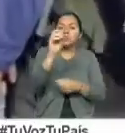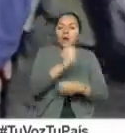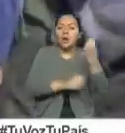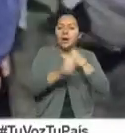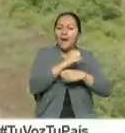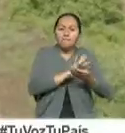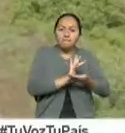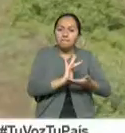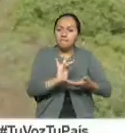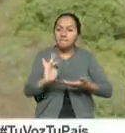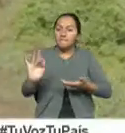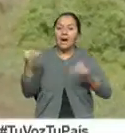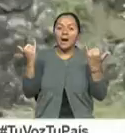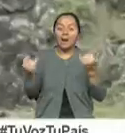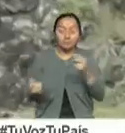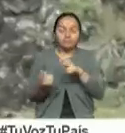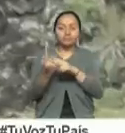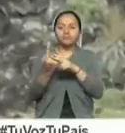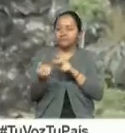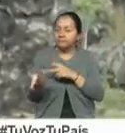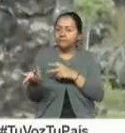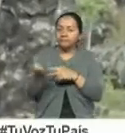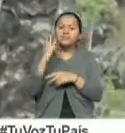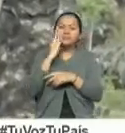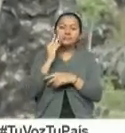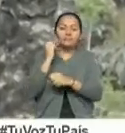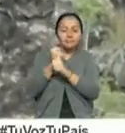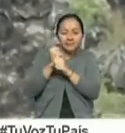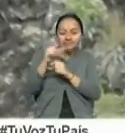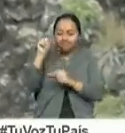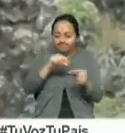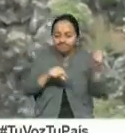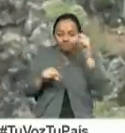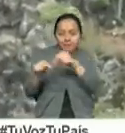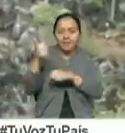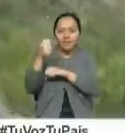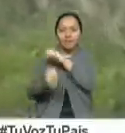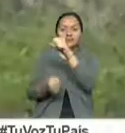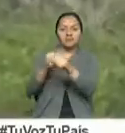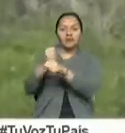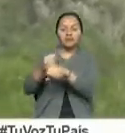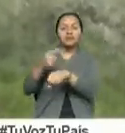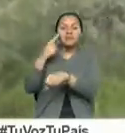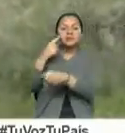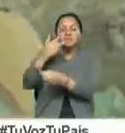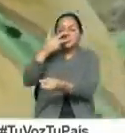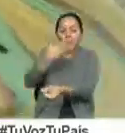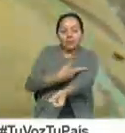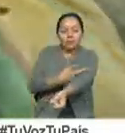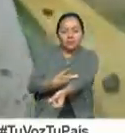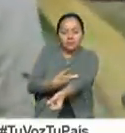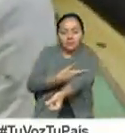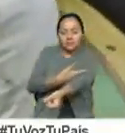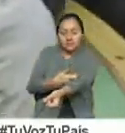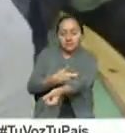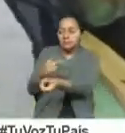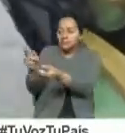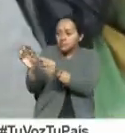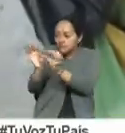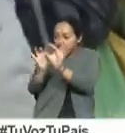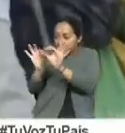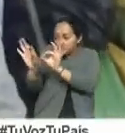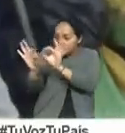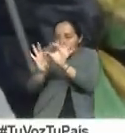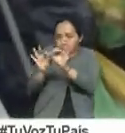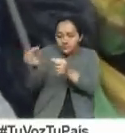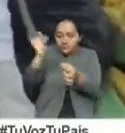años. El trabajo de los expertos duró 10 años, en los cuales se recolectaron muestras de sangre de las tortugas gigantes que habitan en la